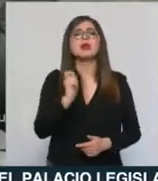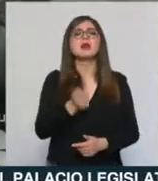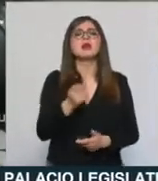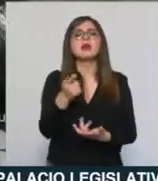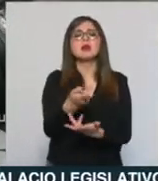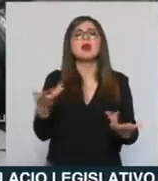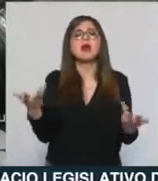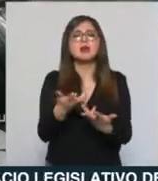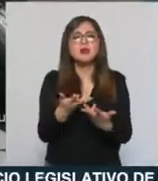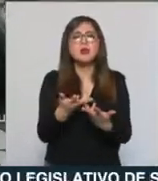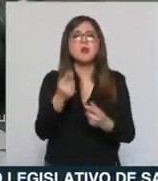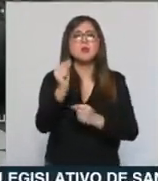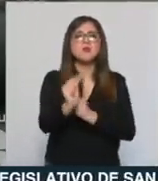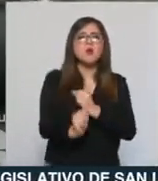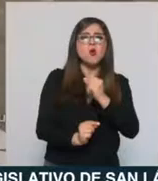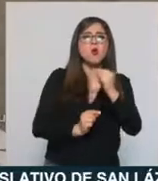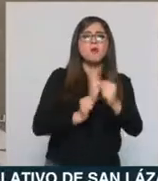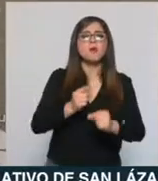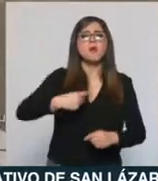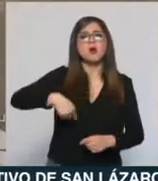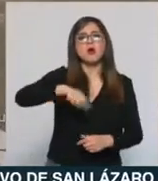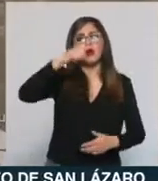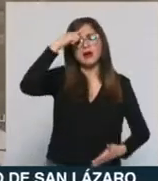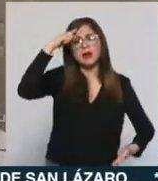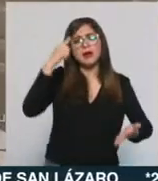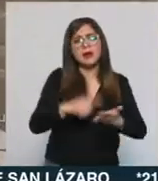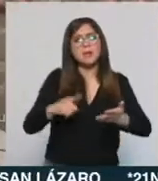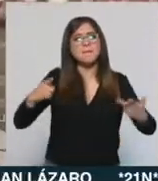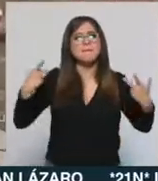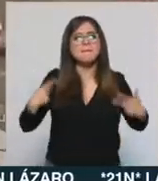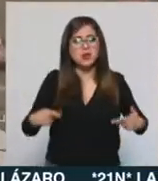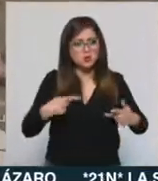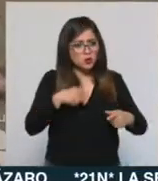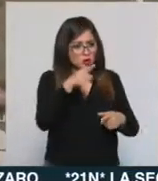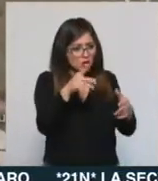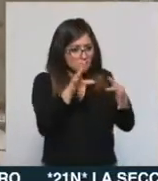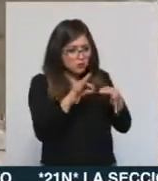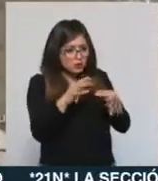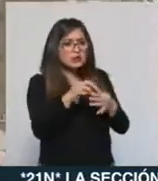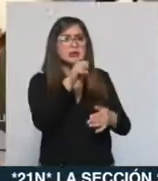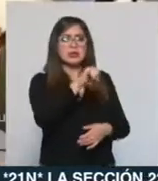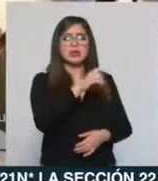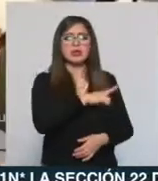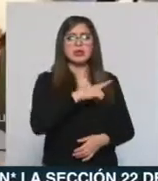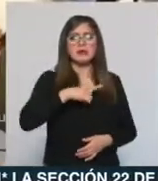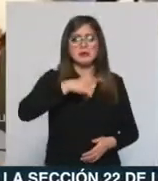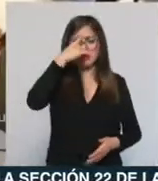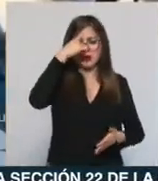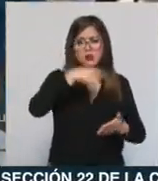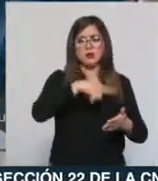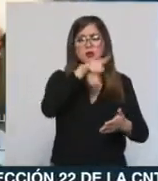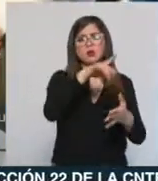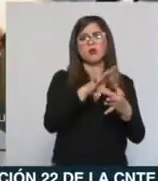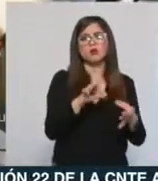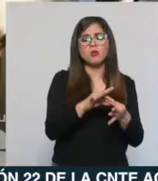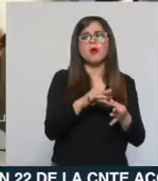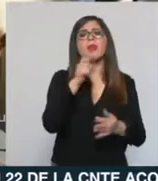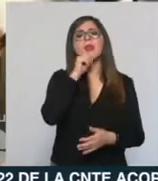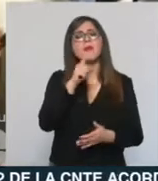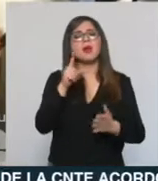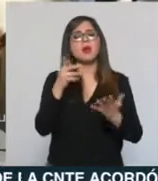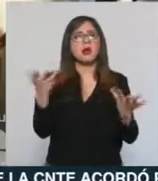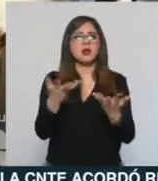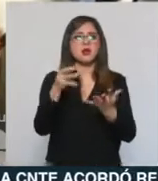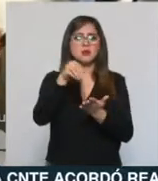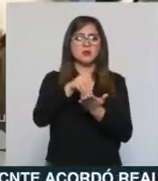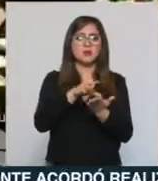respecto es creer a la víctima, creer a quienes están mencionando todo esto, y pues sí trabajar en códigos de ética porque